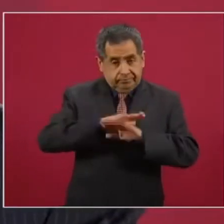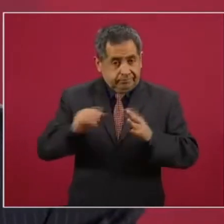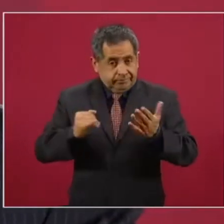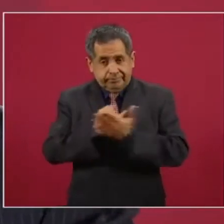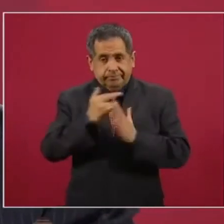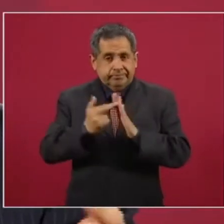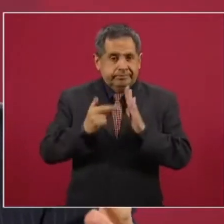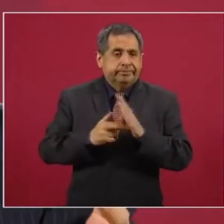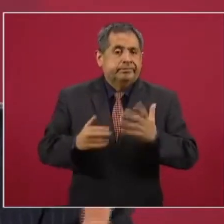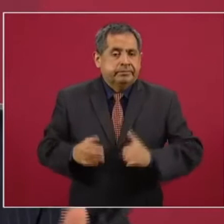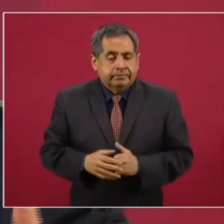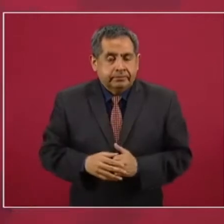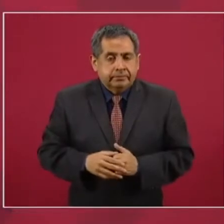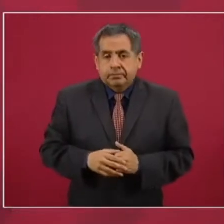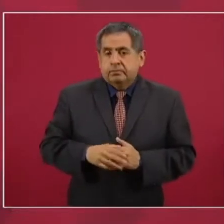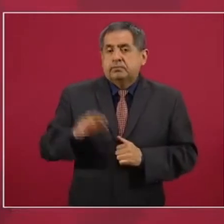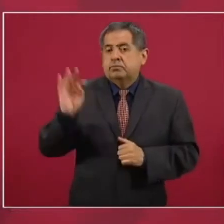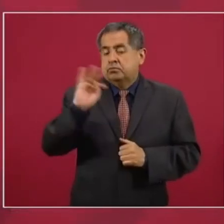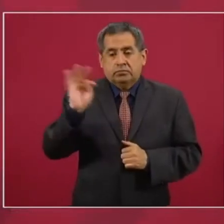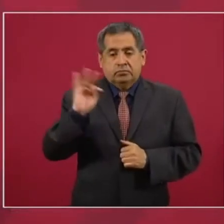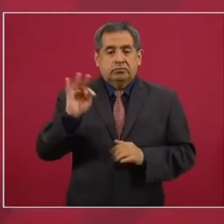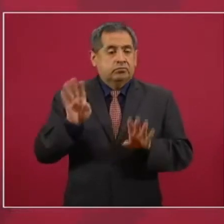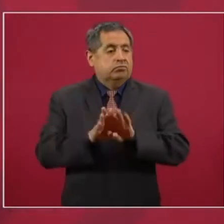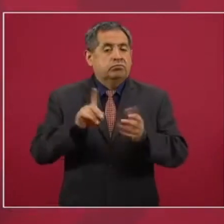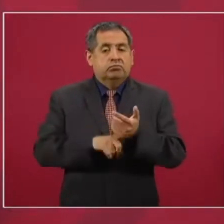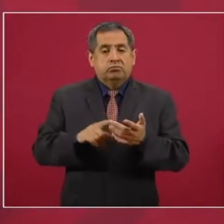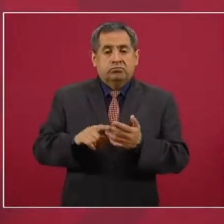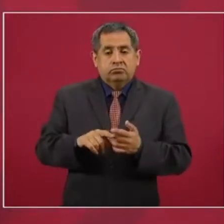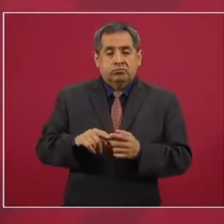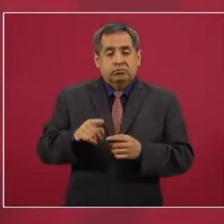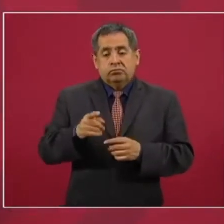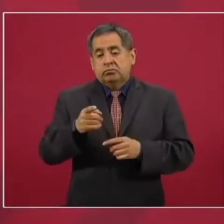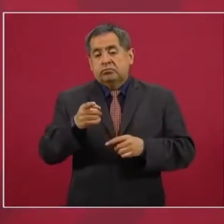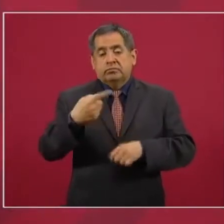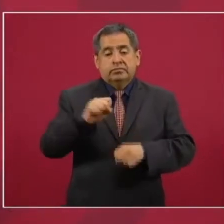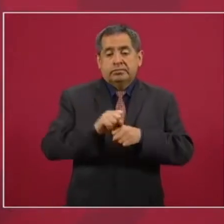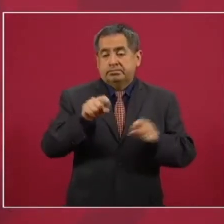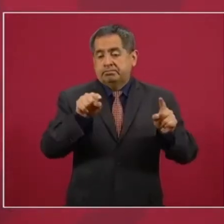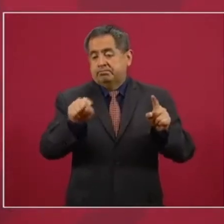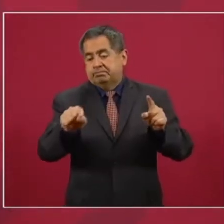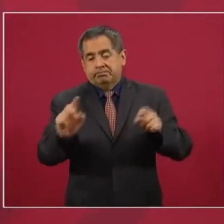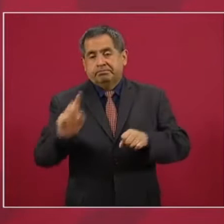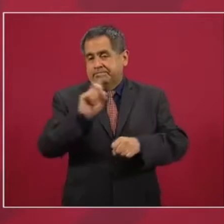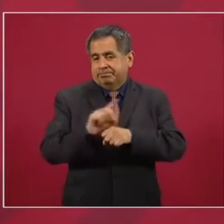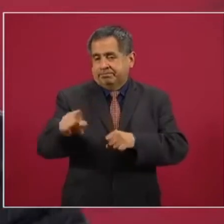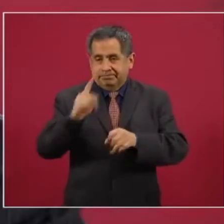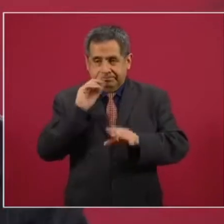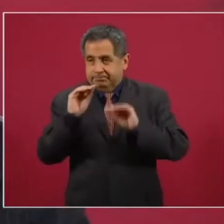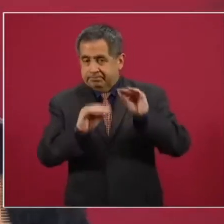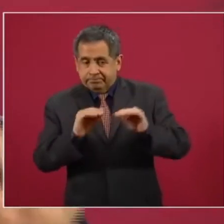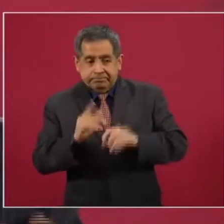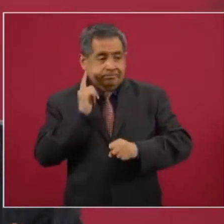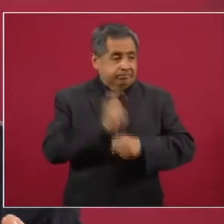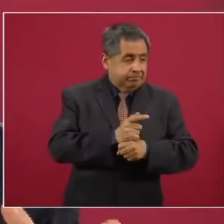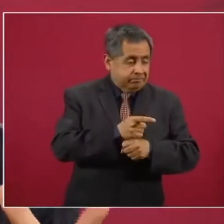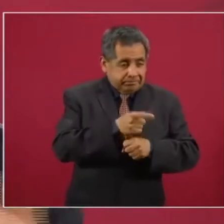lineamiento técnico, si en un momento dado, antes de llegar a la quincena en la que se actualiza públicamente el semáforo, identificamos